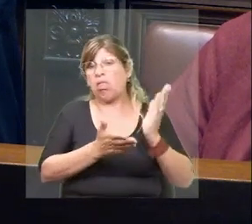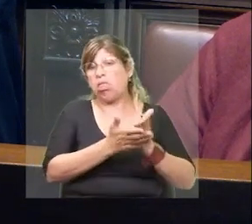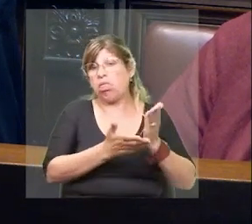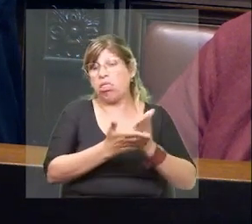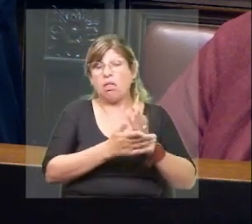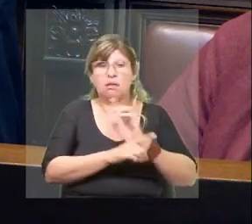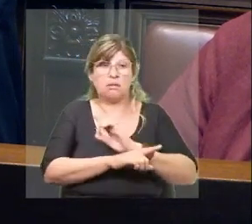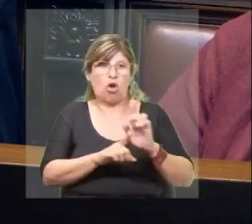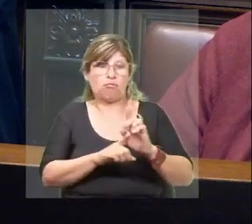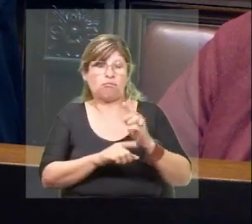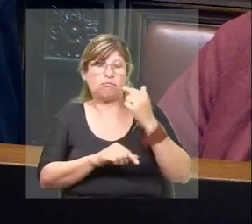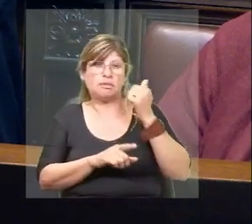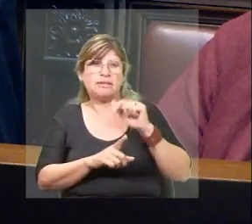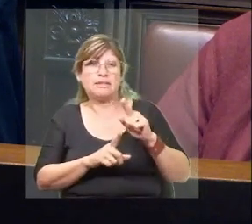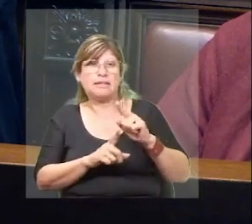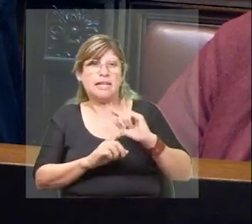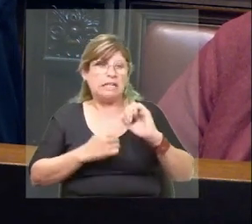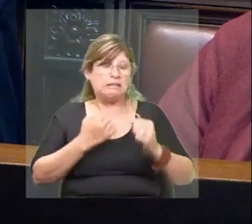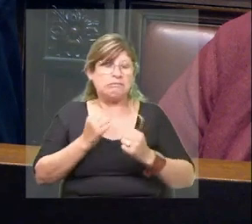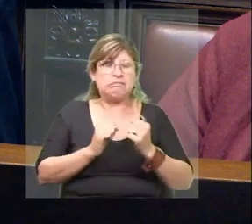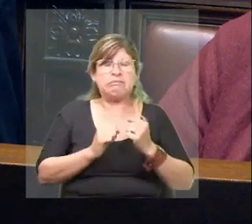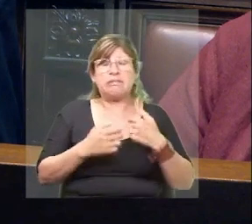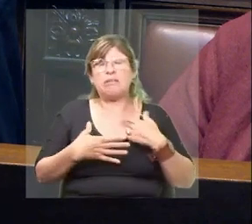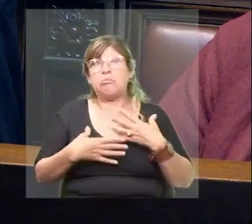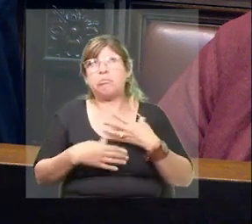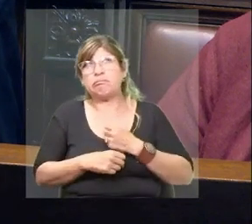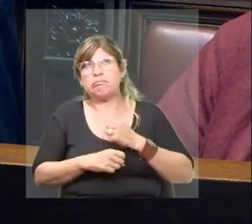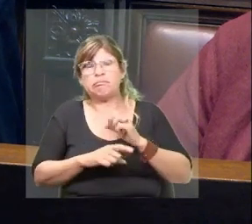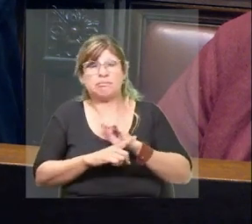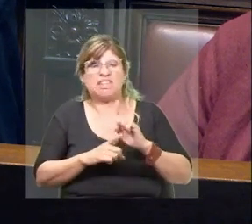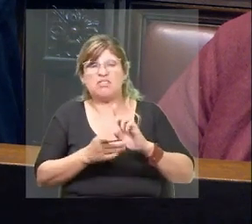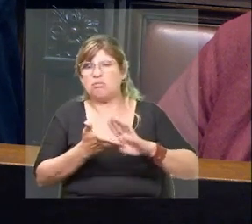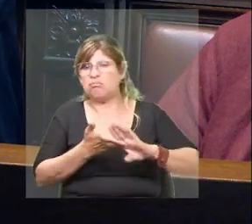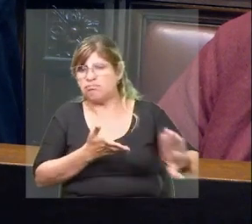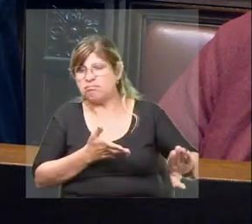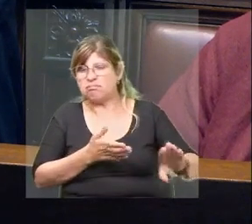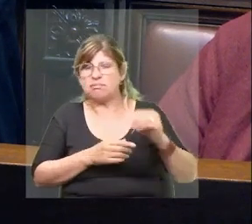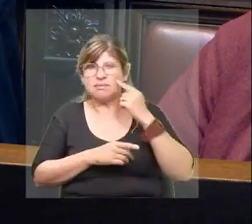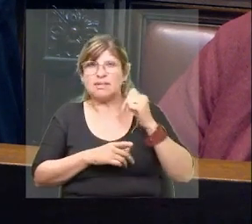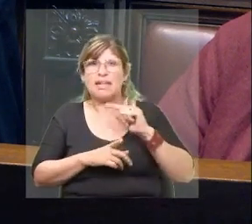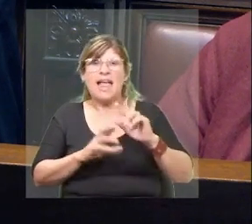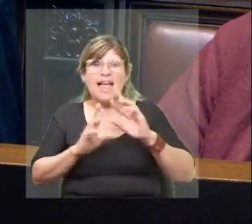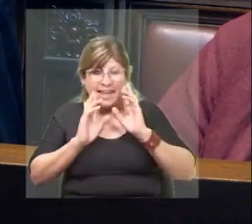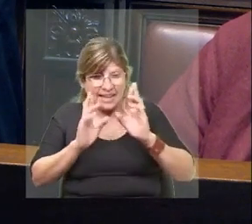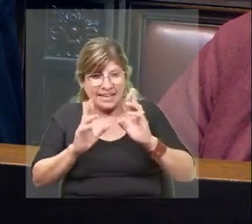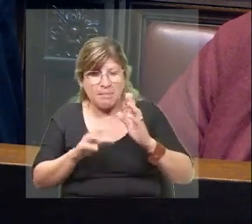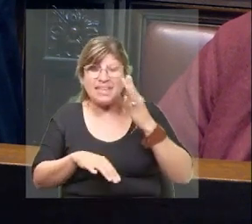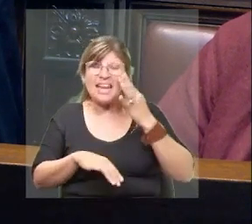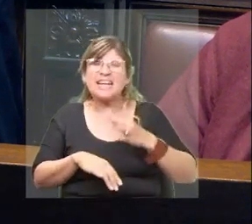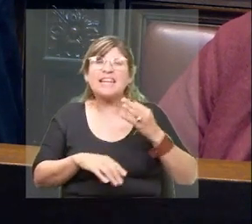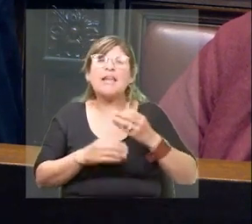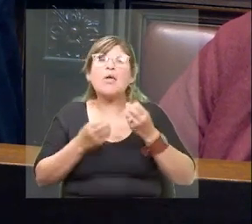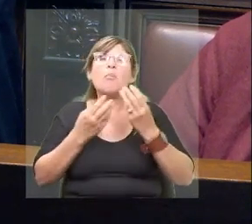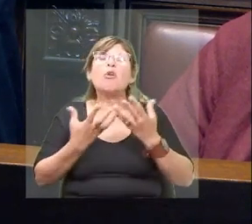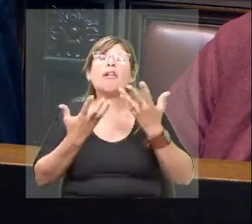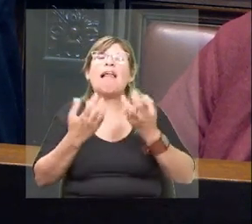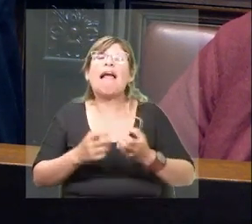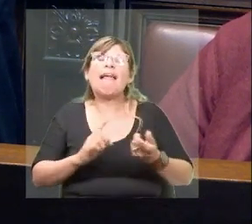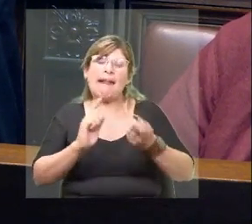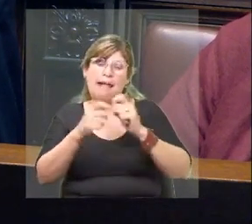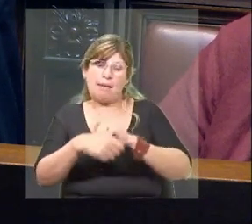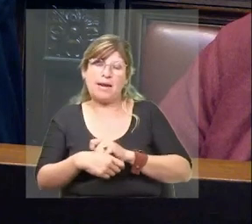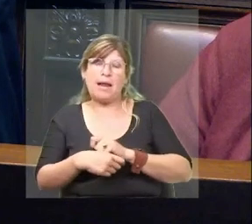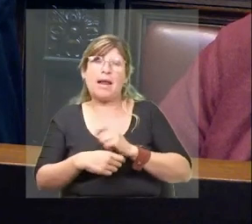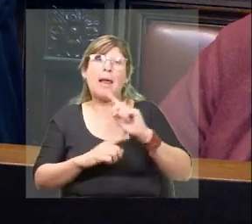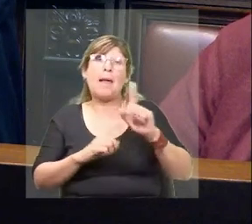que rechaza ansiedades frustrantes, que respeta la realidad porque la quiere cambiar. Para